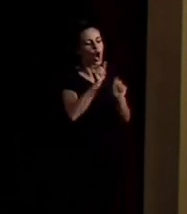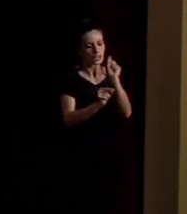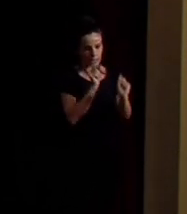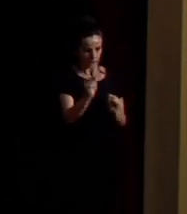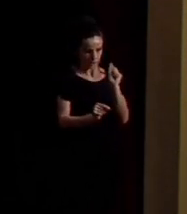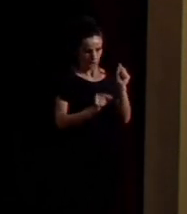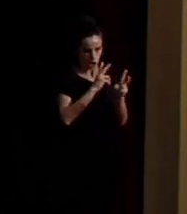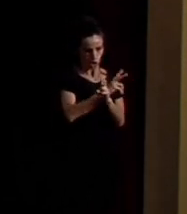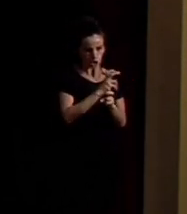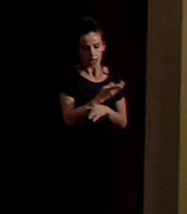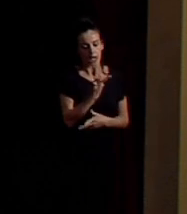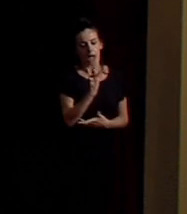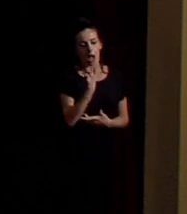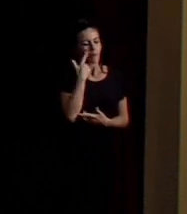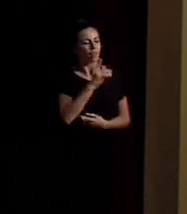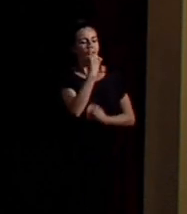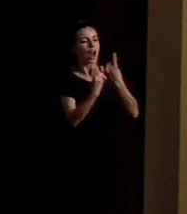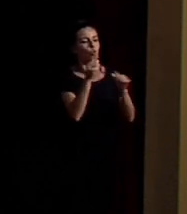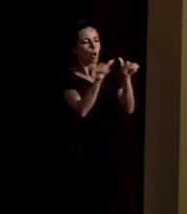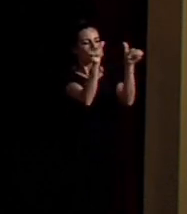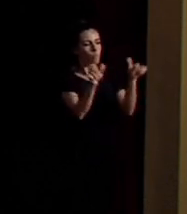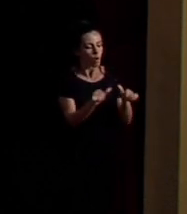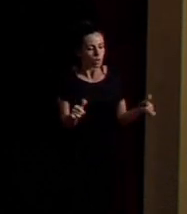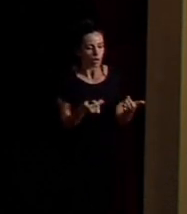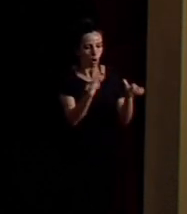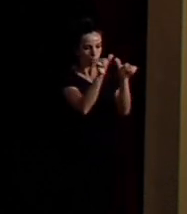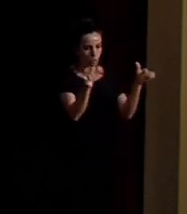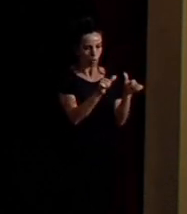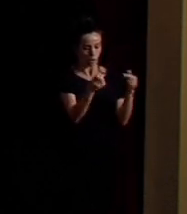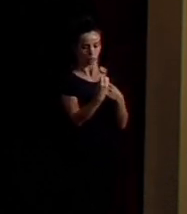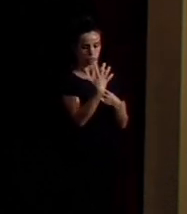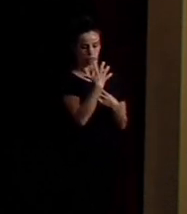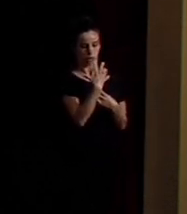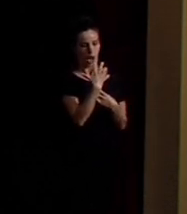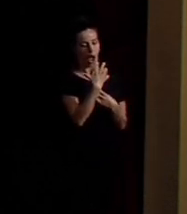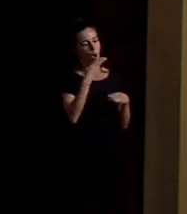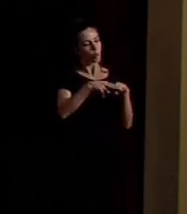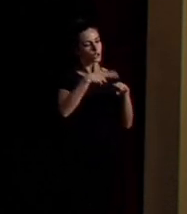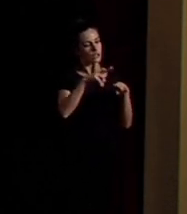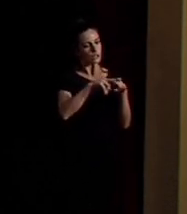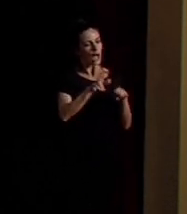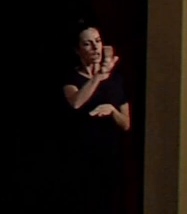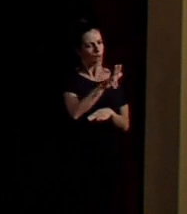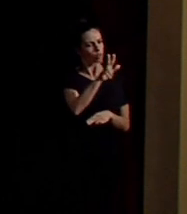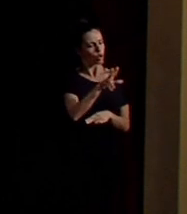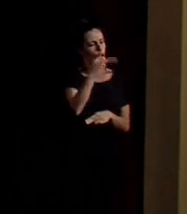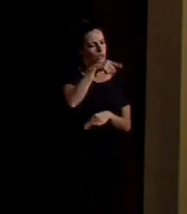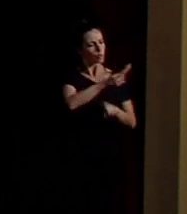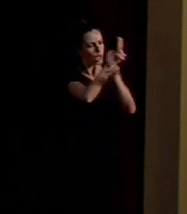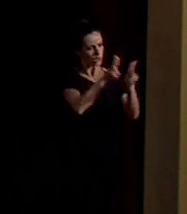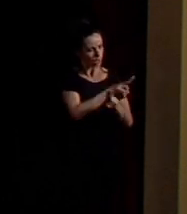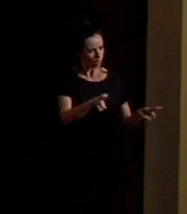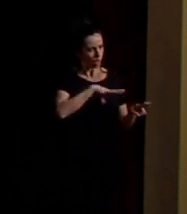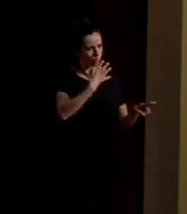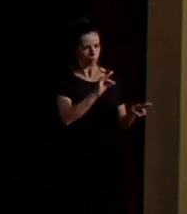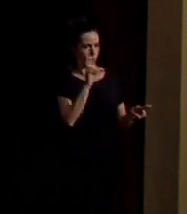los referentes o ciertos referentes que nos llegan, por supuesto, de la política nacional, pero también de la política internacional, lo podemos